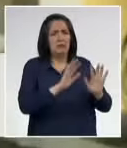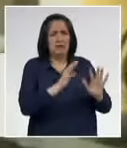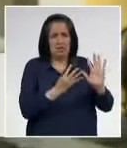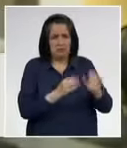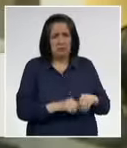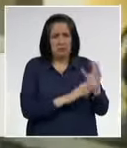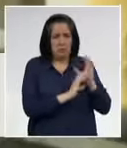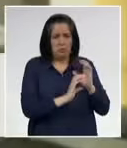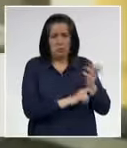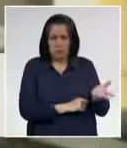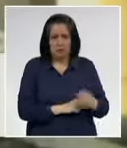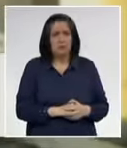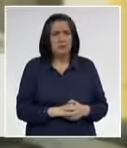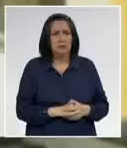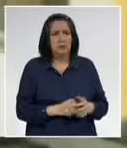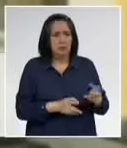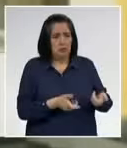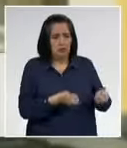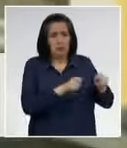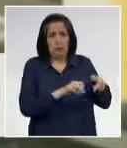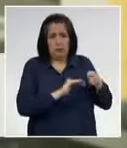de octubre y se suspendió.